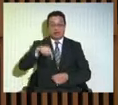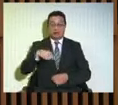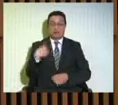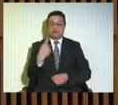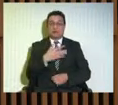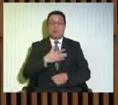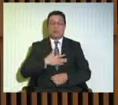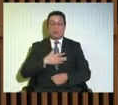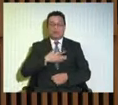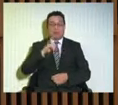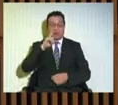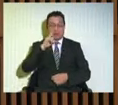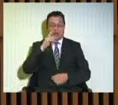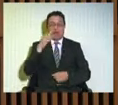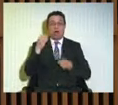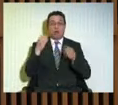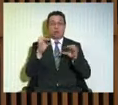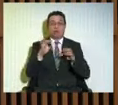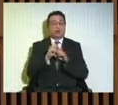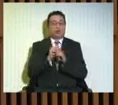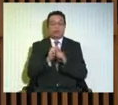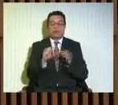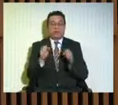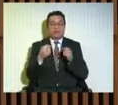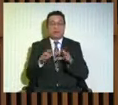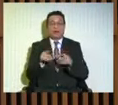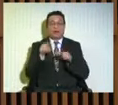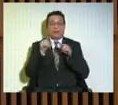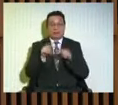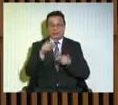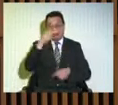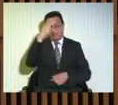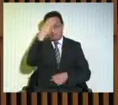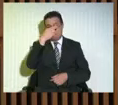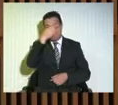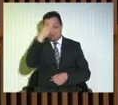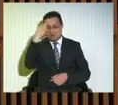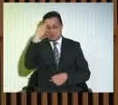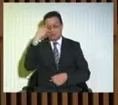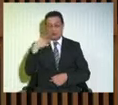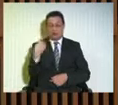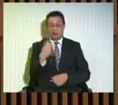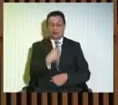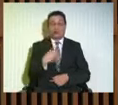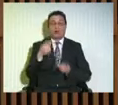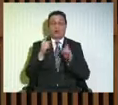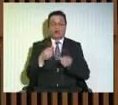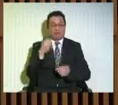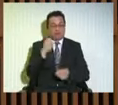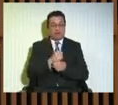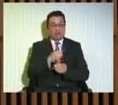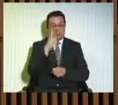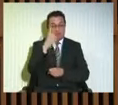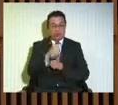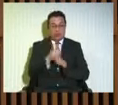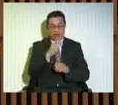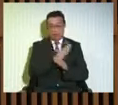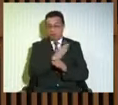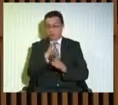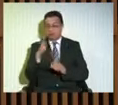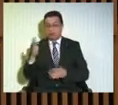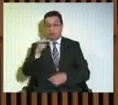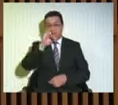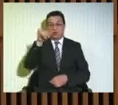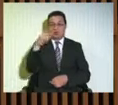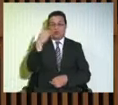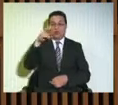una oportunidad que no podemos fallar, y eso es marzo. Nosotros tenemos que trabajar todo el año para que en marzo JUNAEB